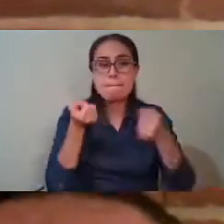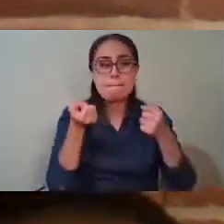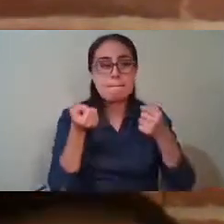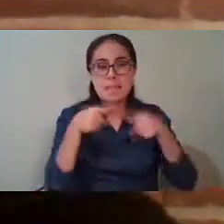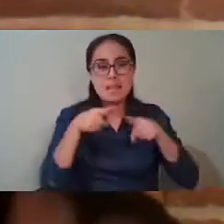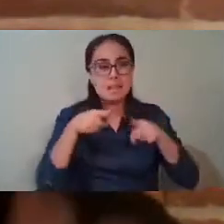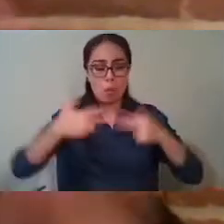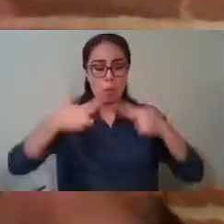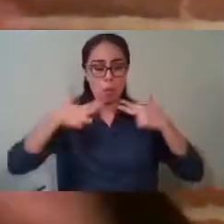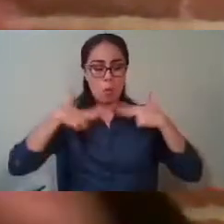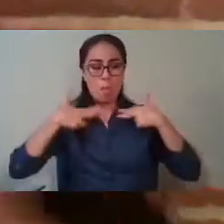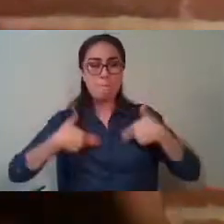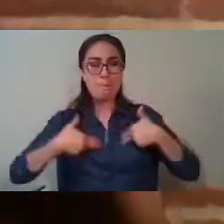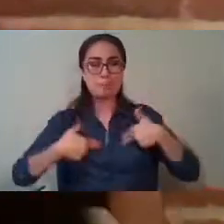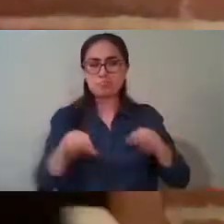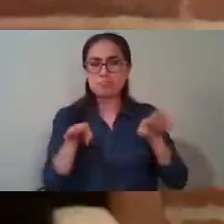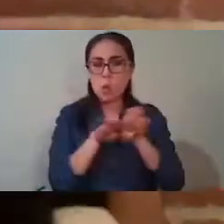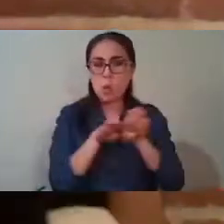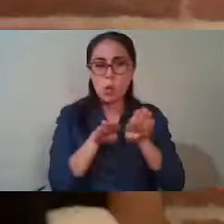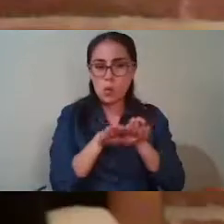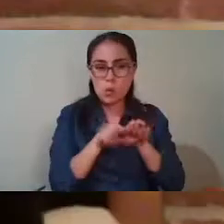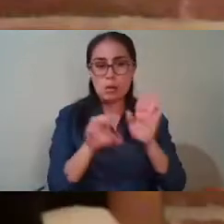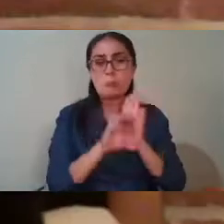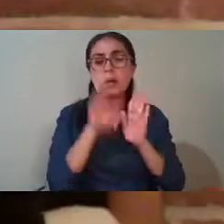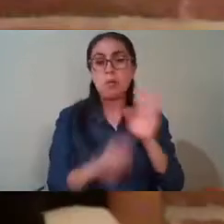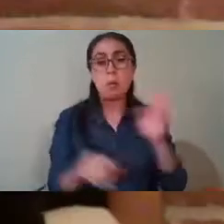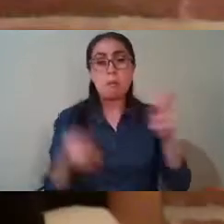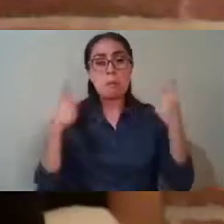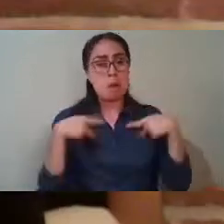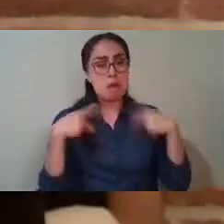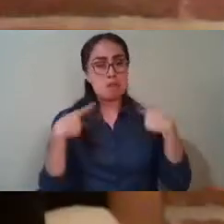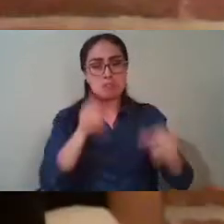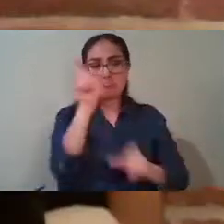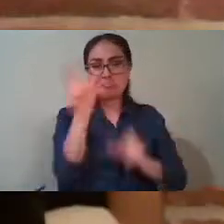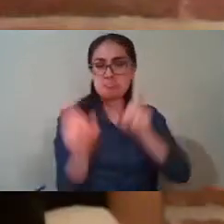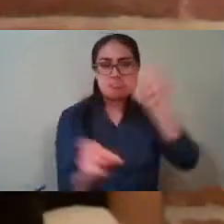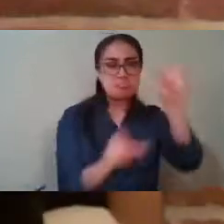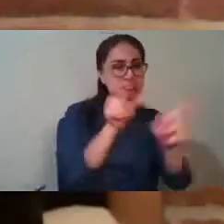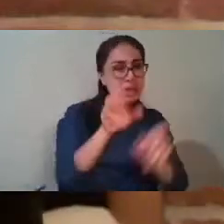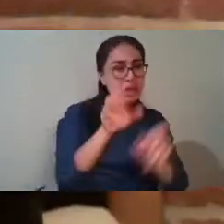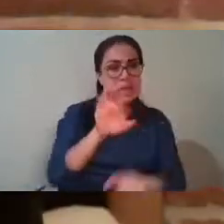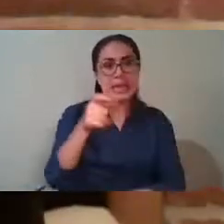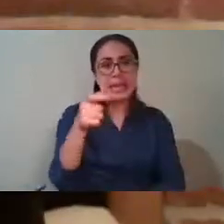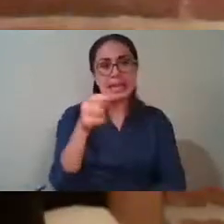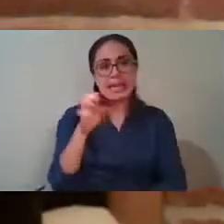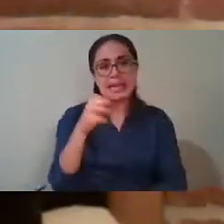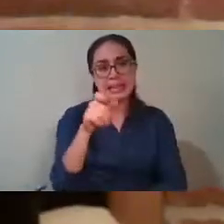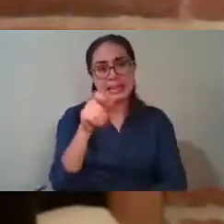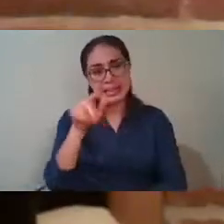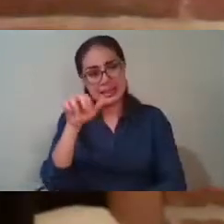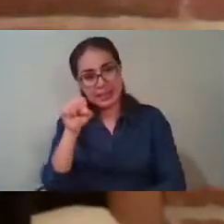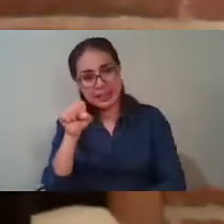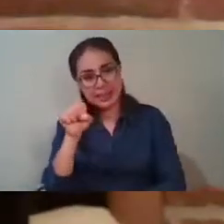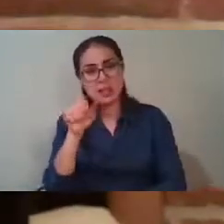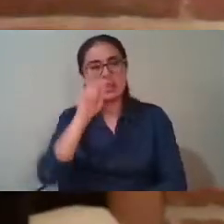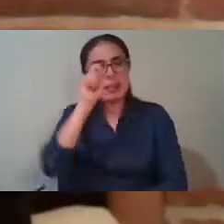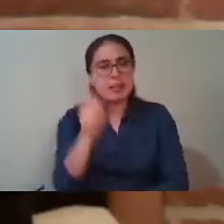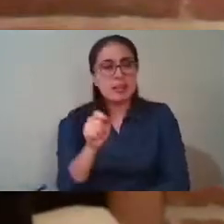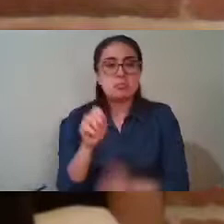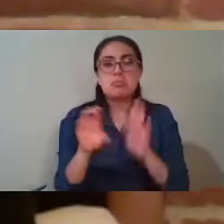humano. Existen los exégetas, que son los filósofos, son los que